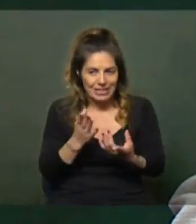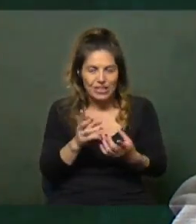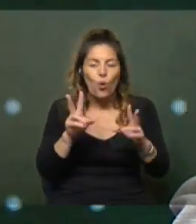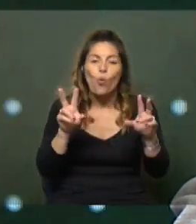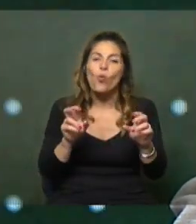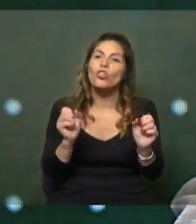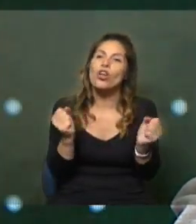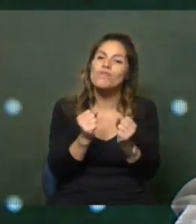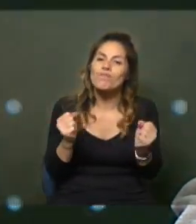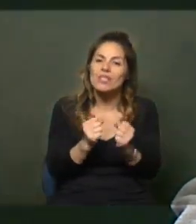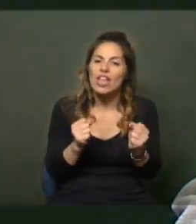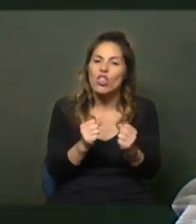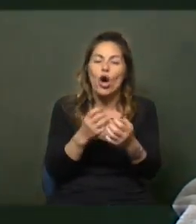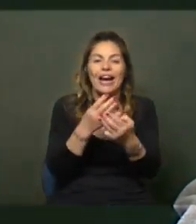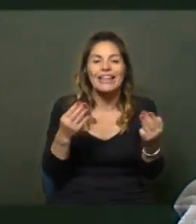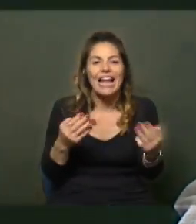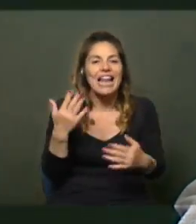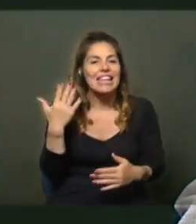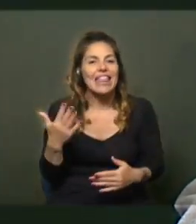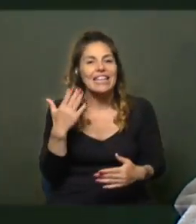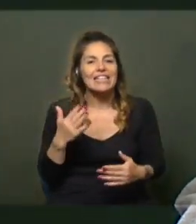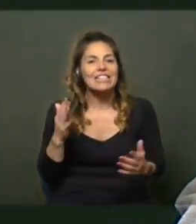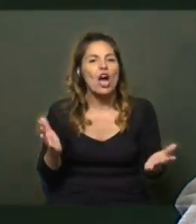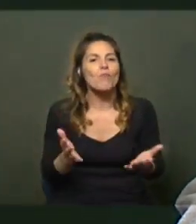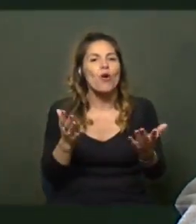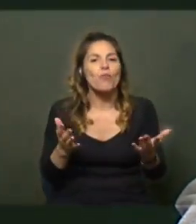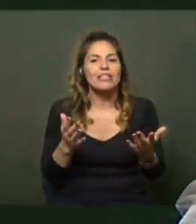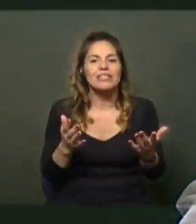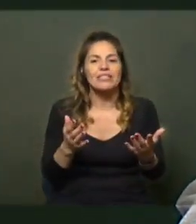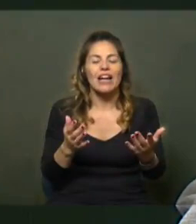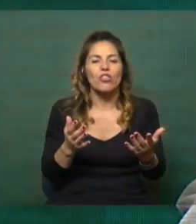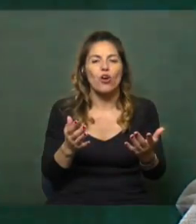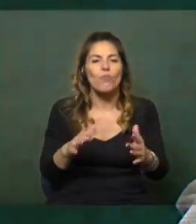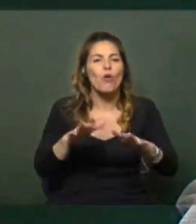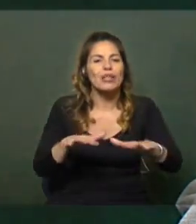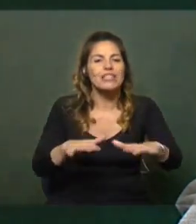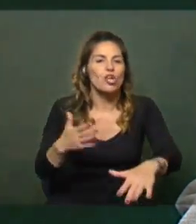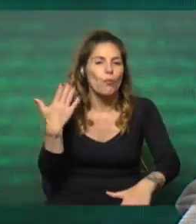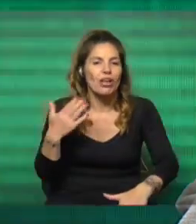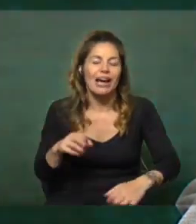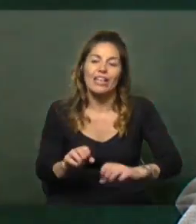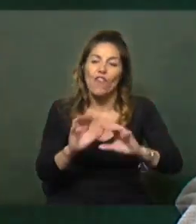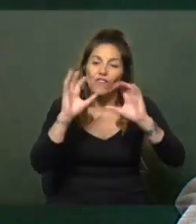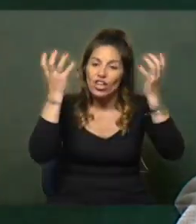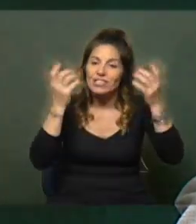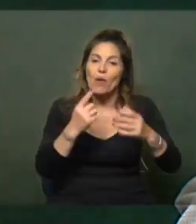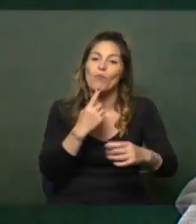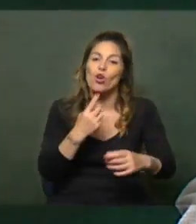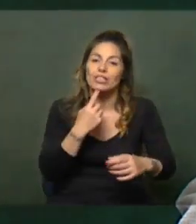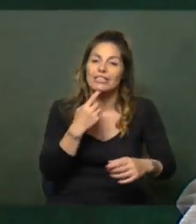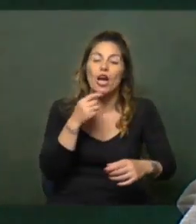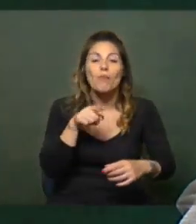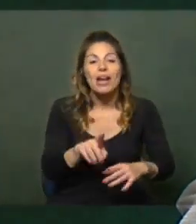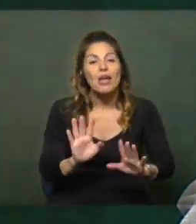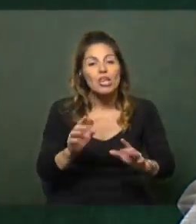temores es que en general cuando la derecha ha movilizado o ha jugado la carta de la movilización Popular ha generado violencia política y este para mí